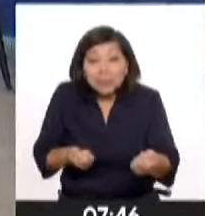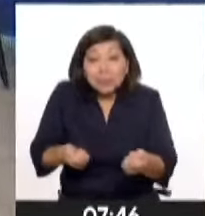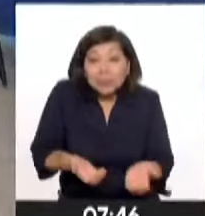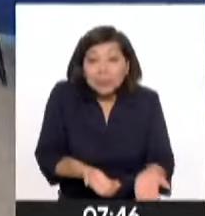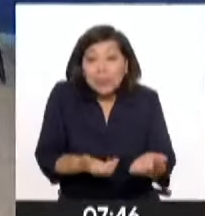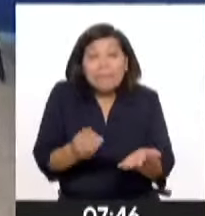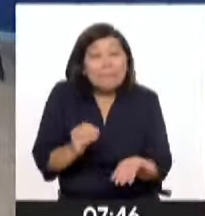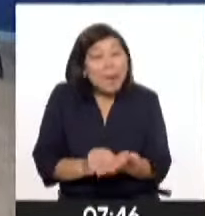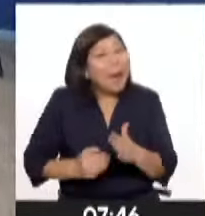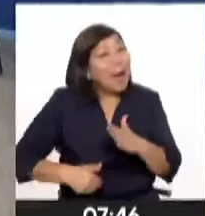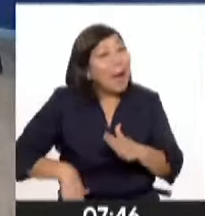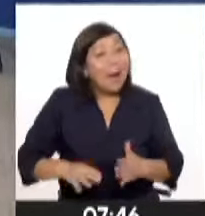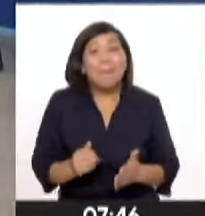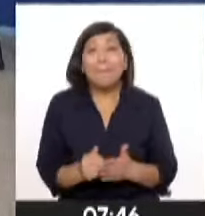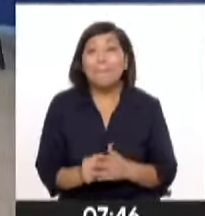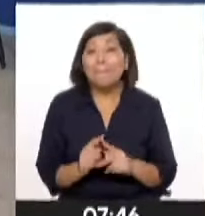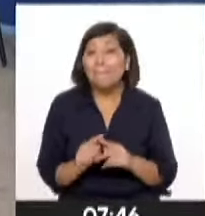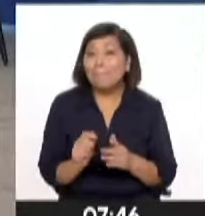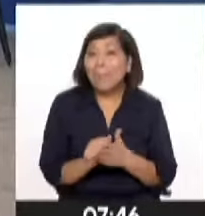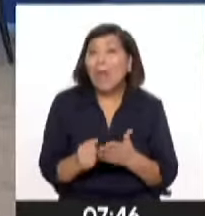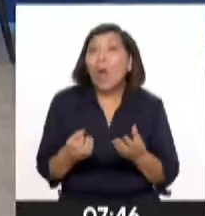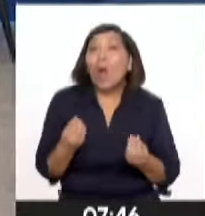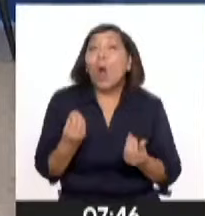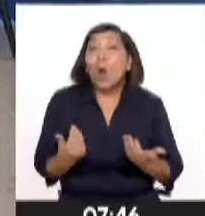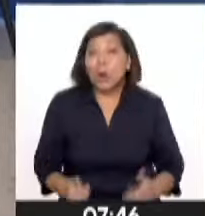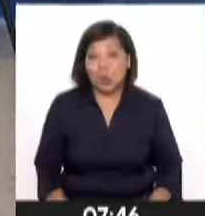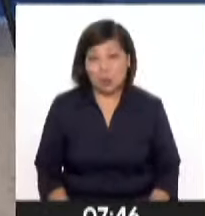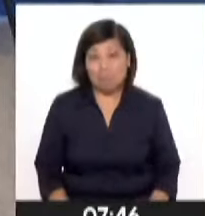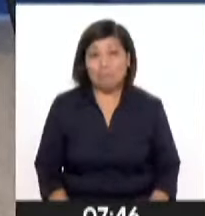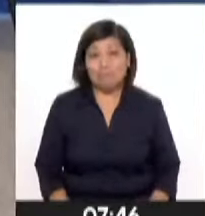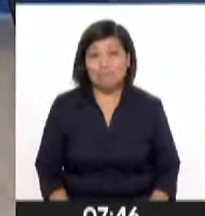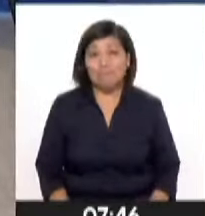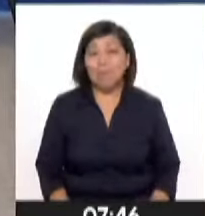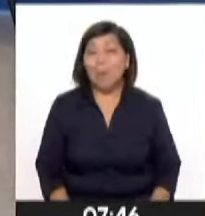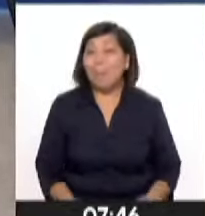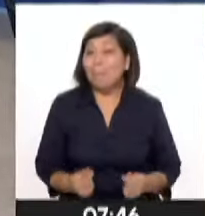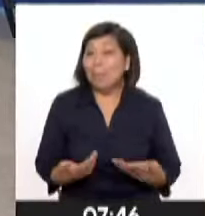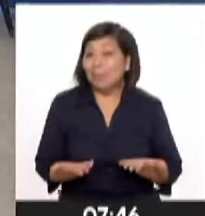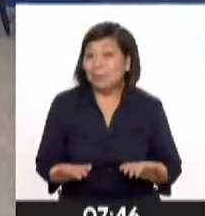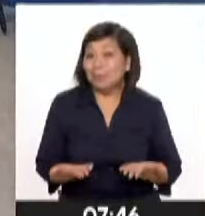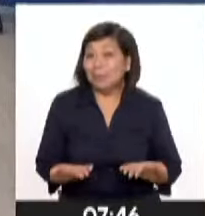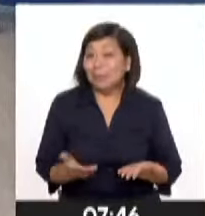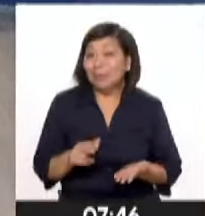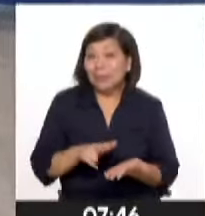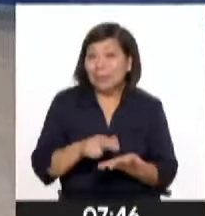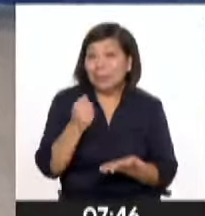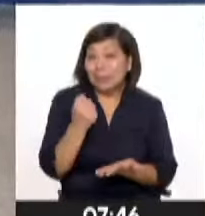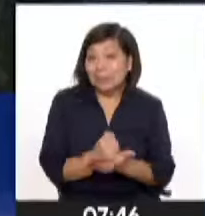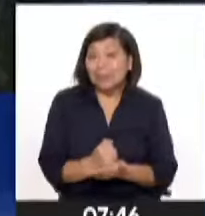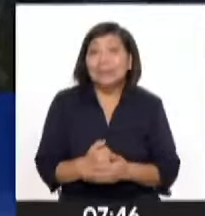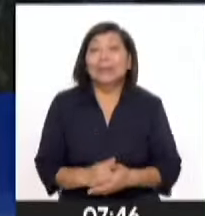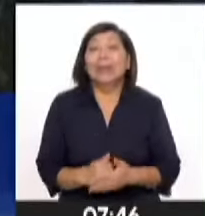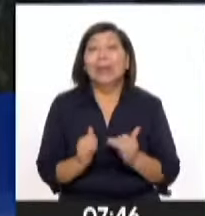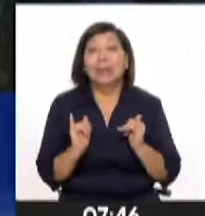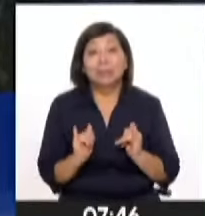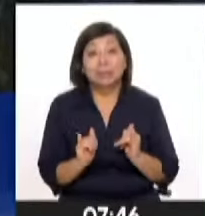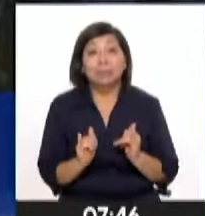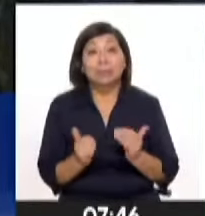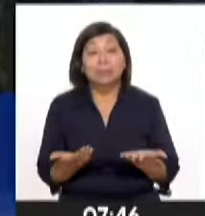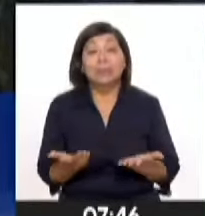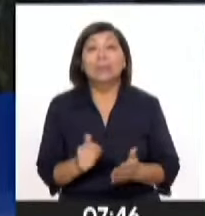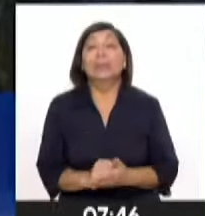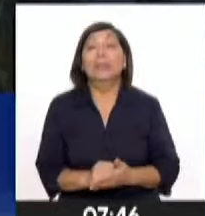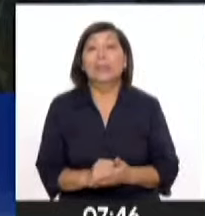principal problemática. Sí, ya pasaron algunos meses. ¿Cómo se empieza a resolver? Ahorita también, con ese presupuesto que nos han aprobado, justamente vamos a